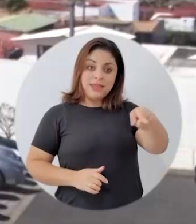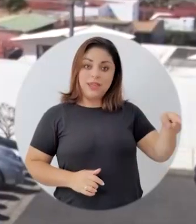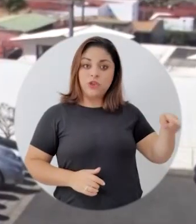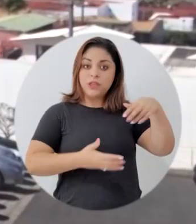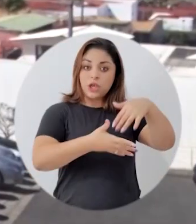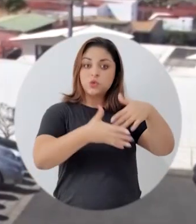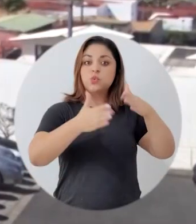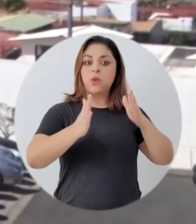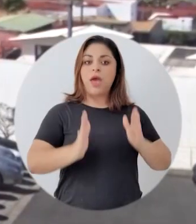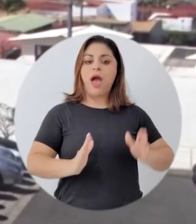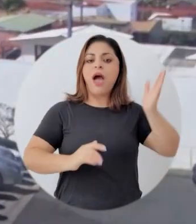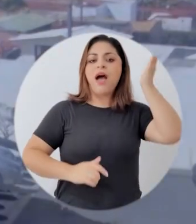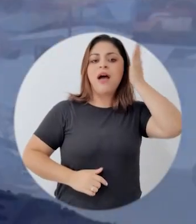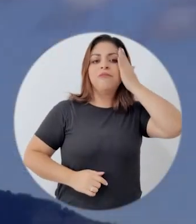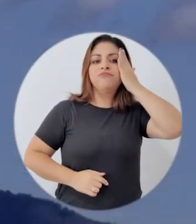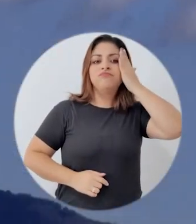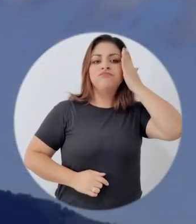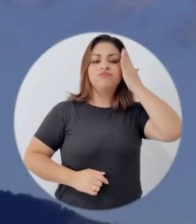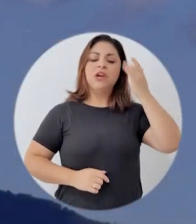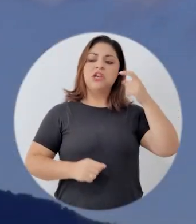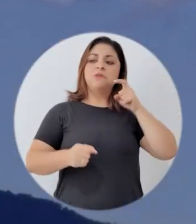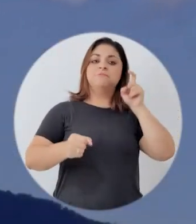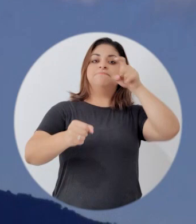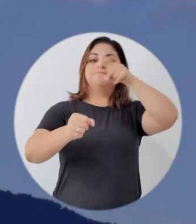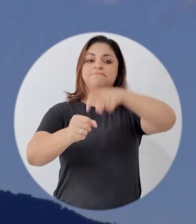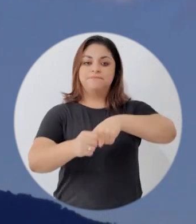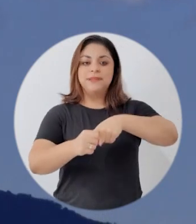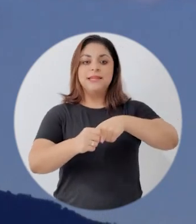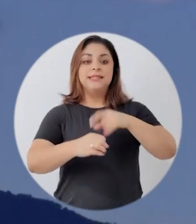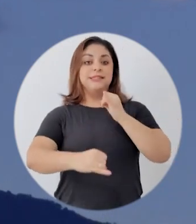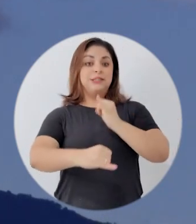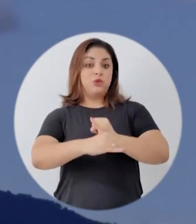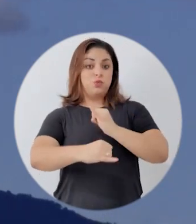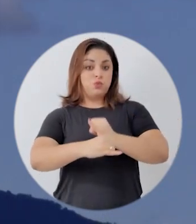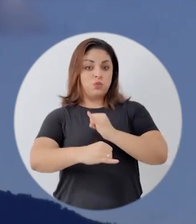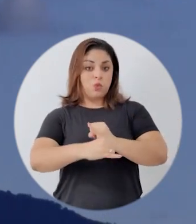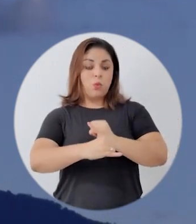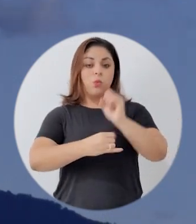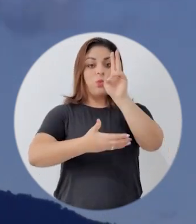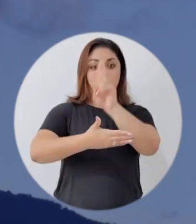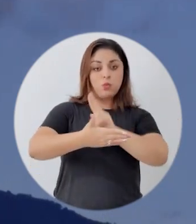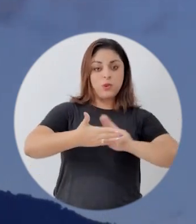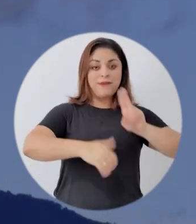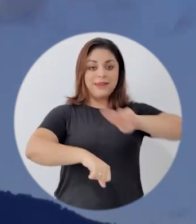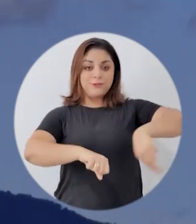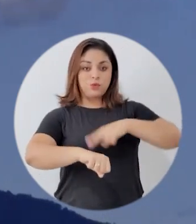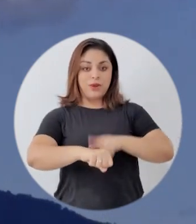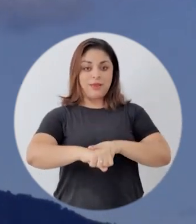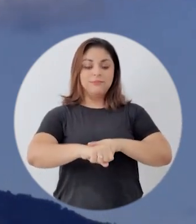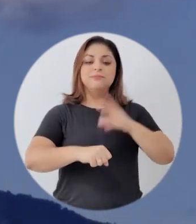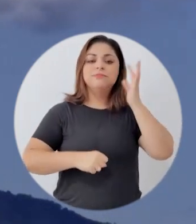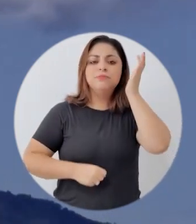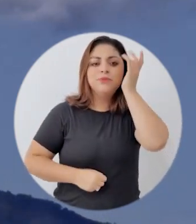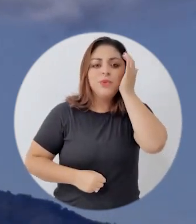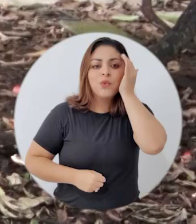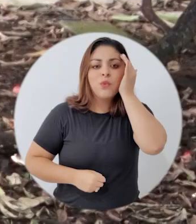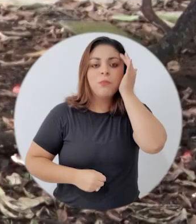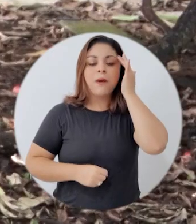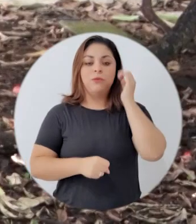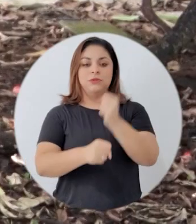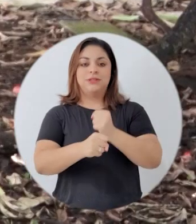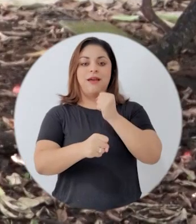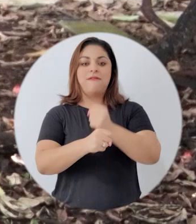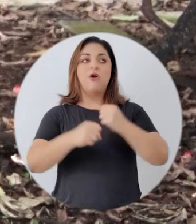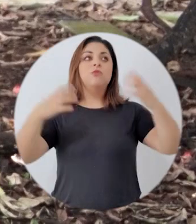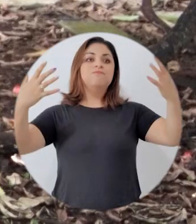estudiantes y que ellos sepan y se reconozcan como parte de una institución que se preocupa por